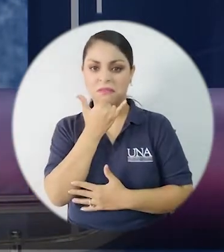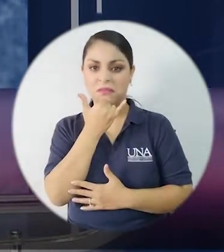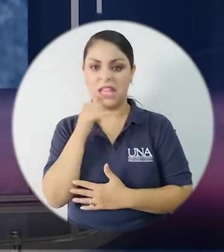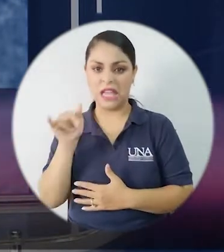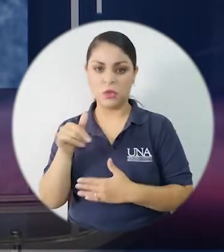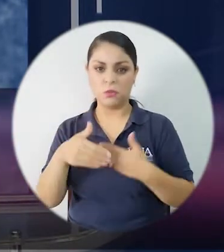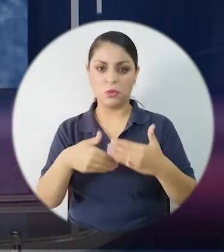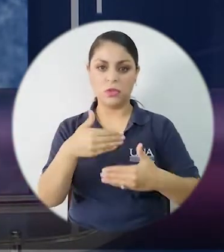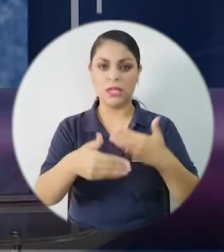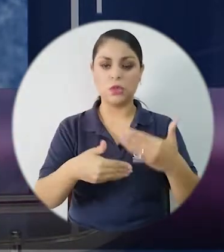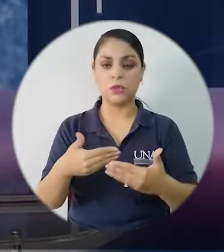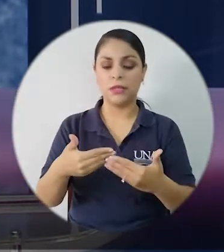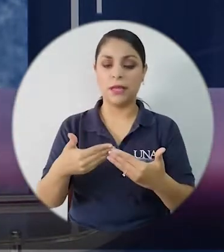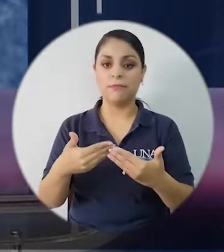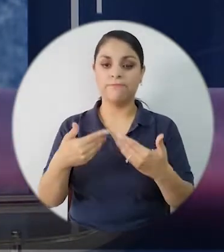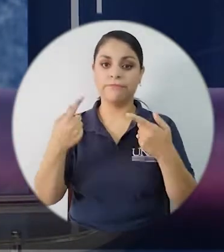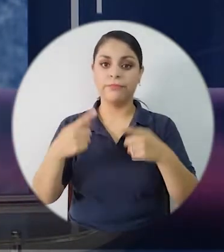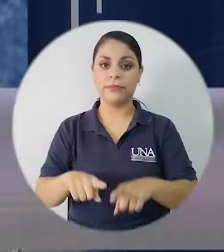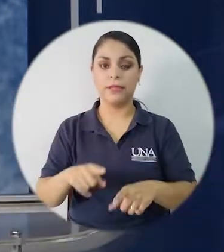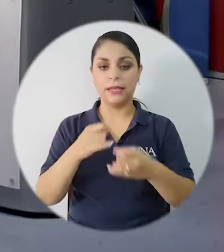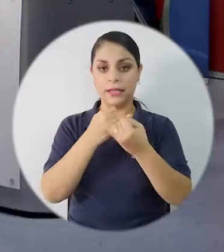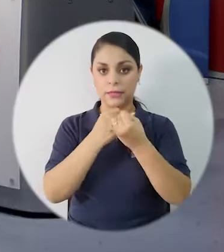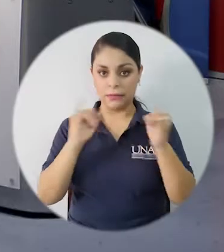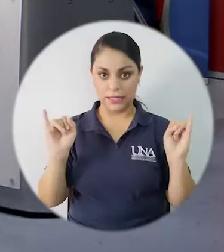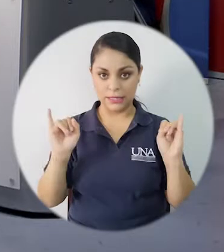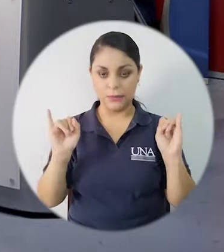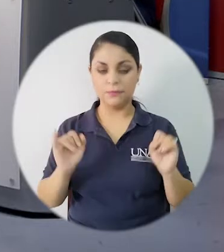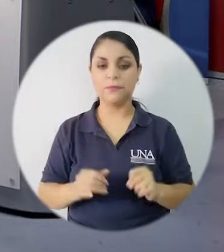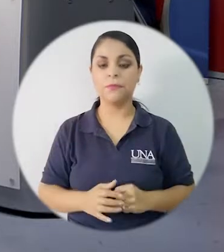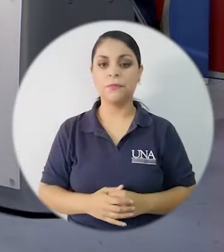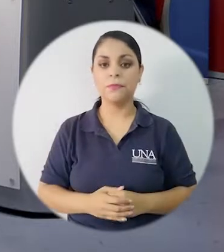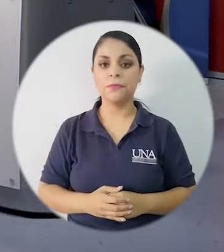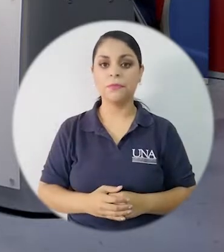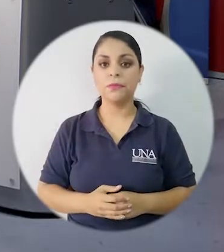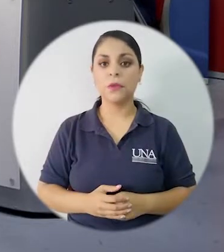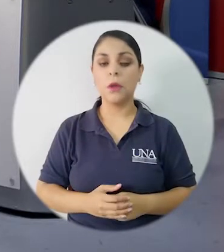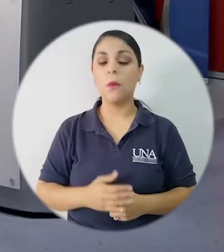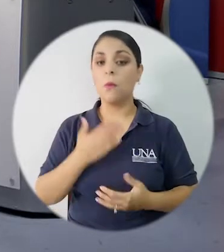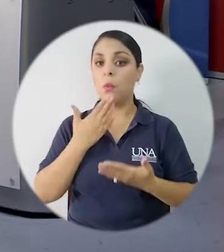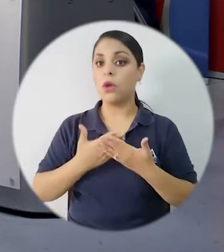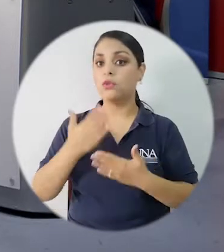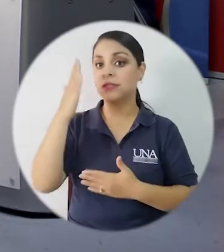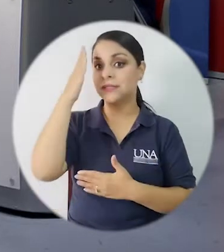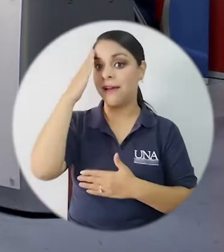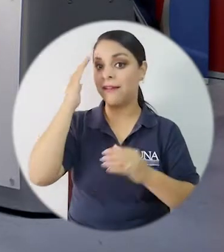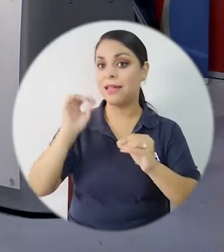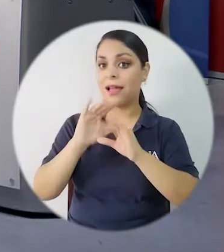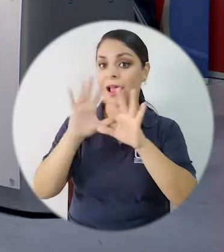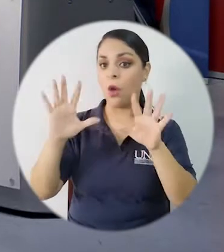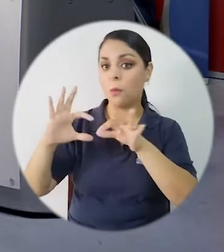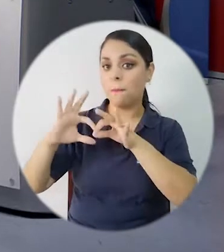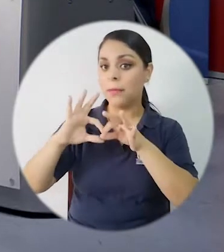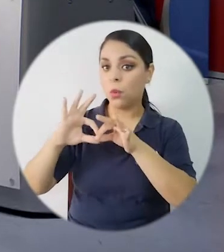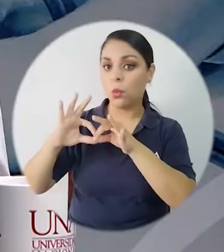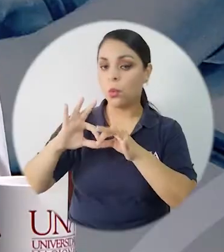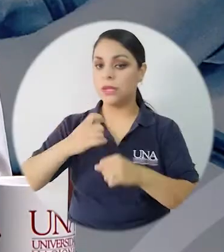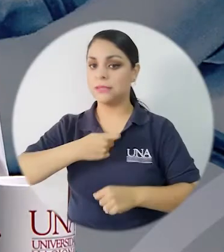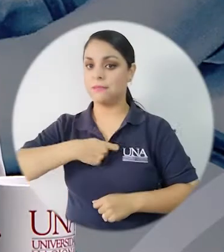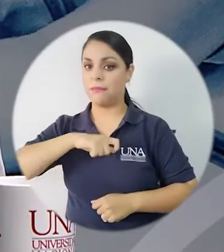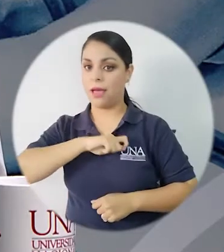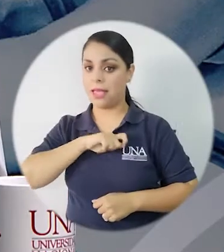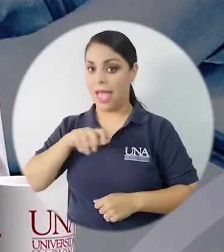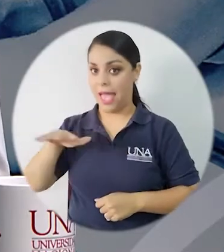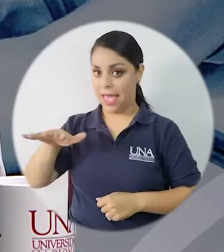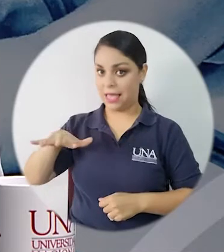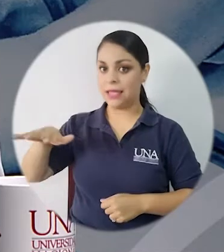cuando se dieron estos procesos que llevaron a la independencia? Bueno, tener claro, ¿verdad?, el vínculo con España por ser parte de